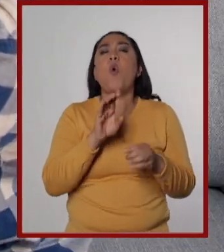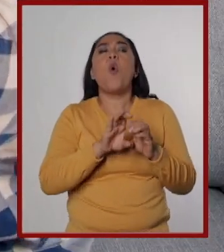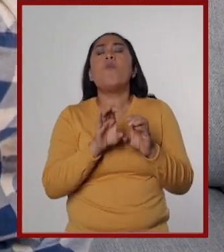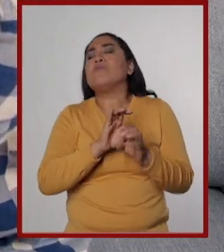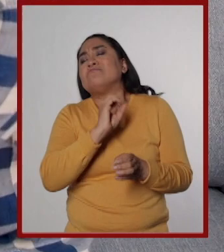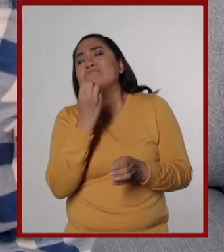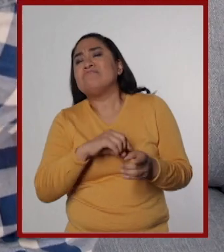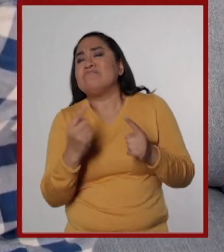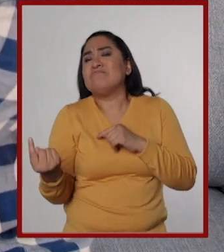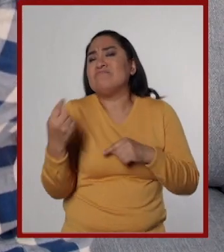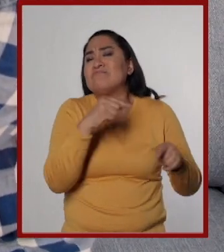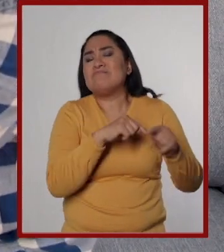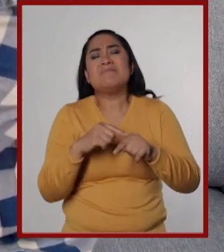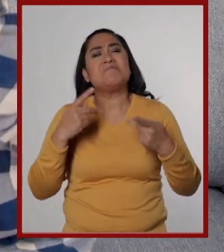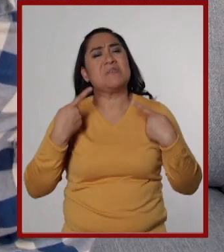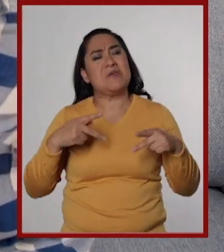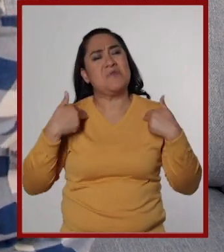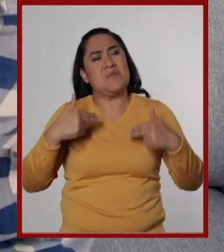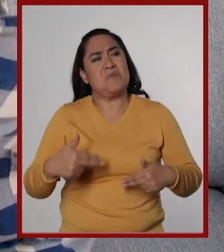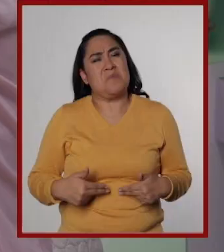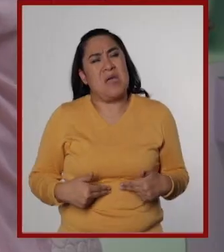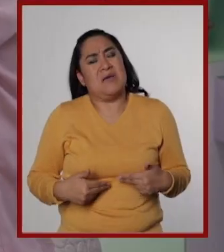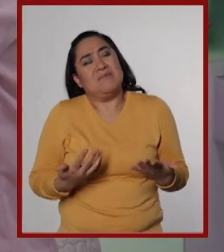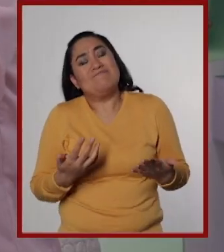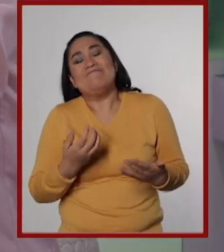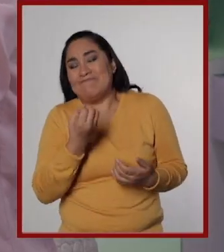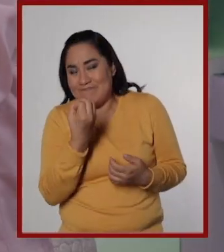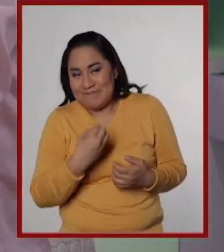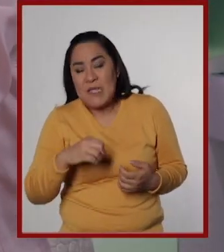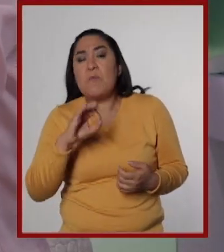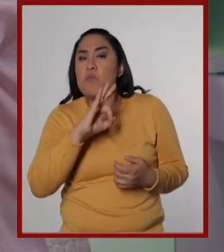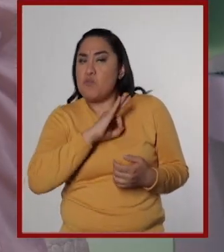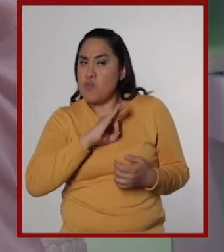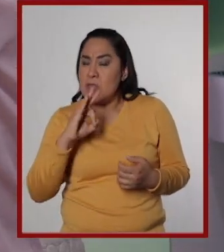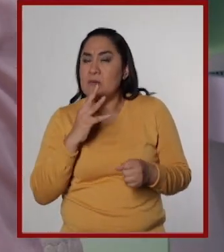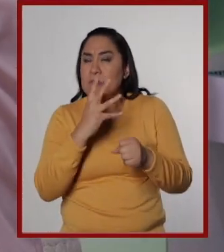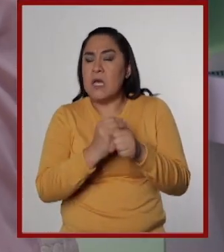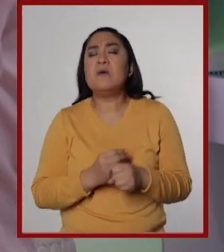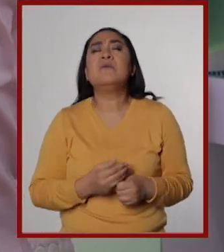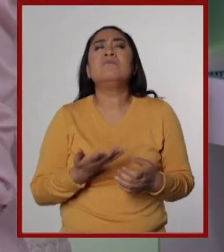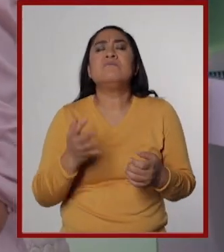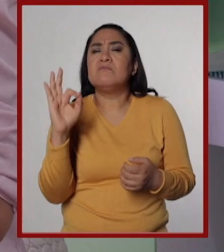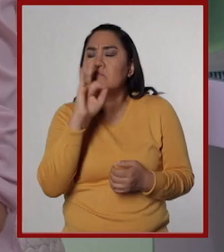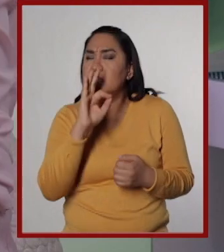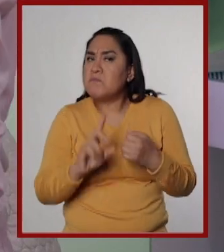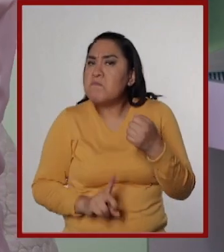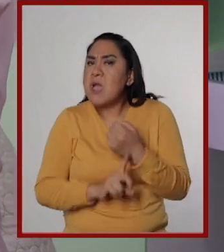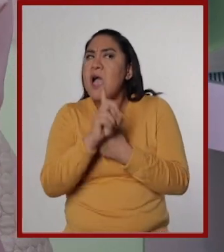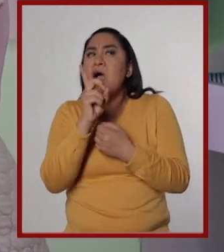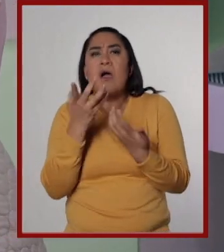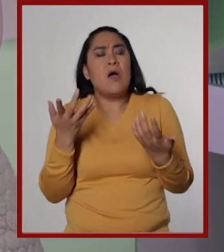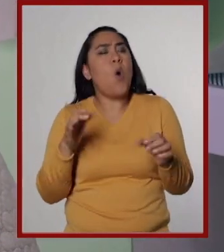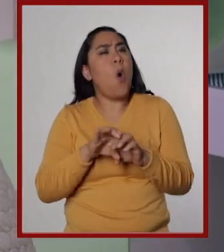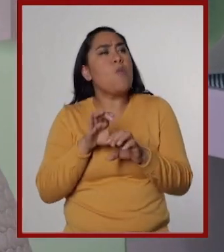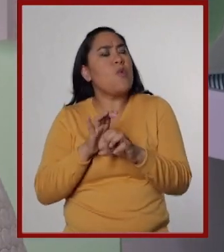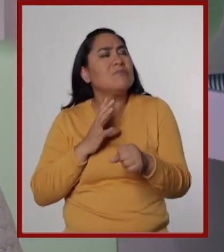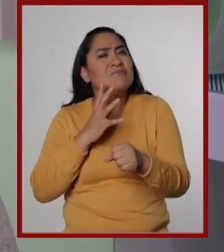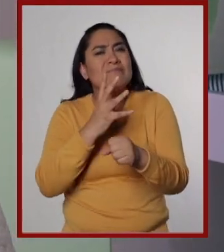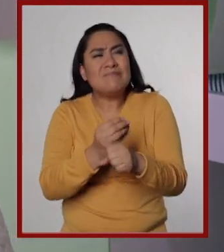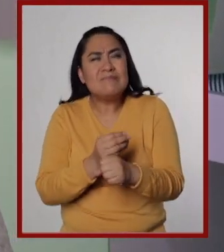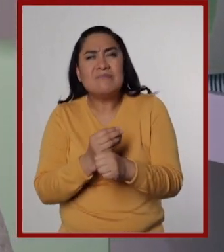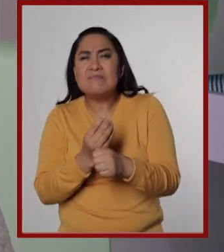los seres humanos, inevitable, pero manejable. Pero ¿qué pasa cuando se llega a un conflicto? ¿Cómo se resuelve lo que